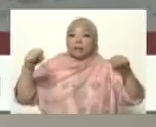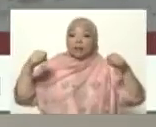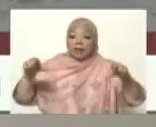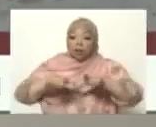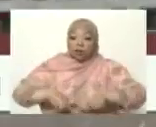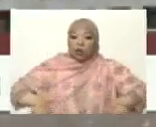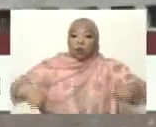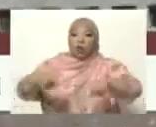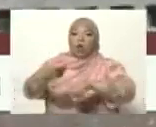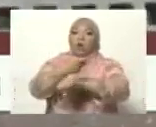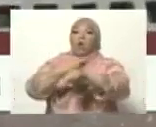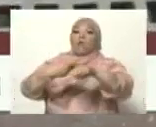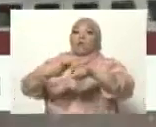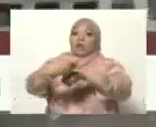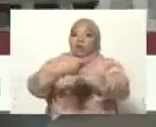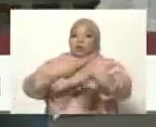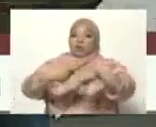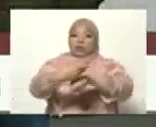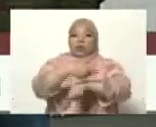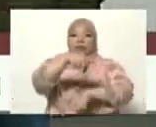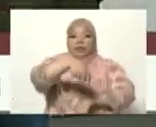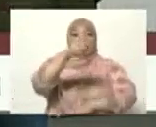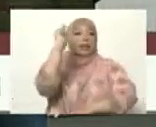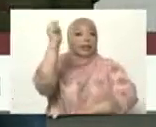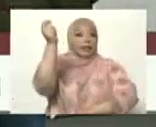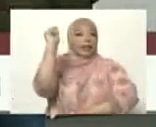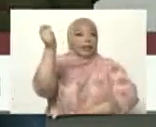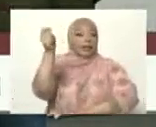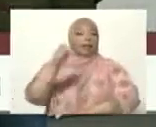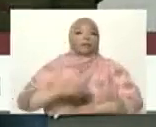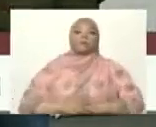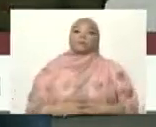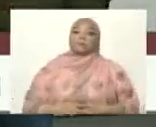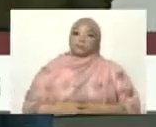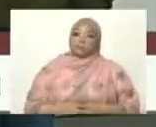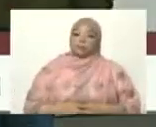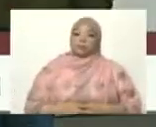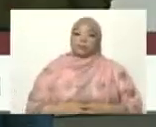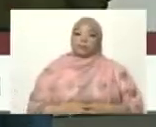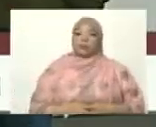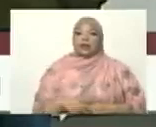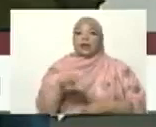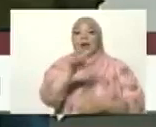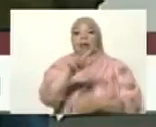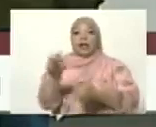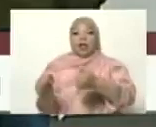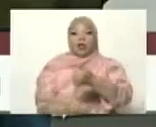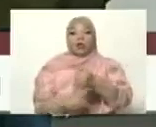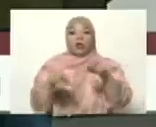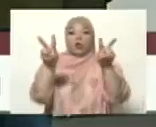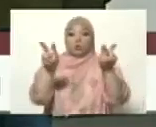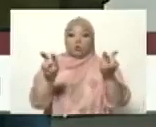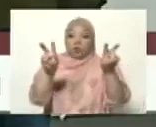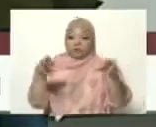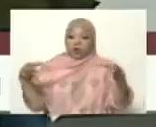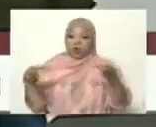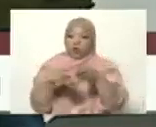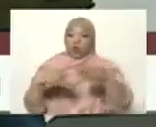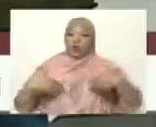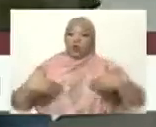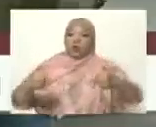del gobierno en esta tarea. La vicepresidencia recién creada de Salud,